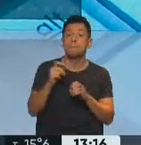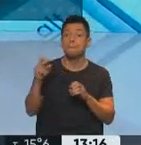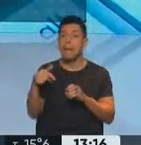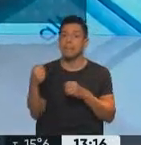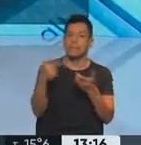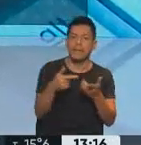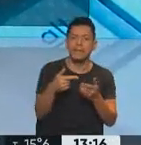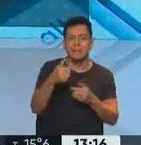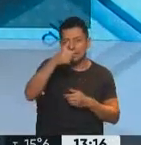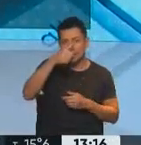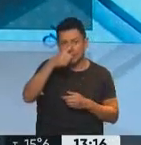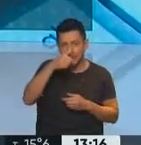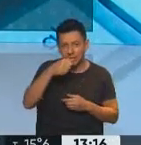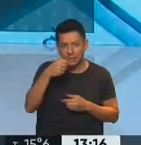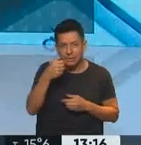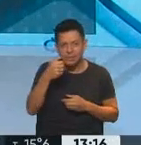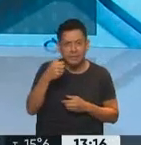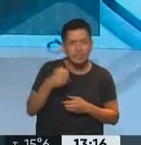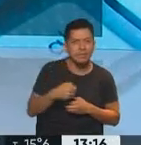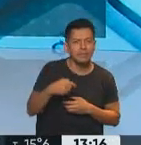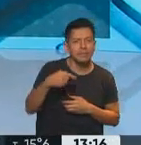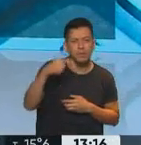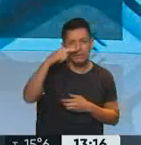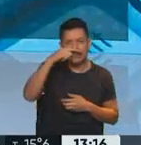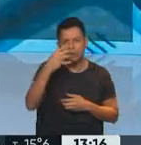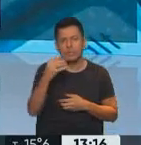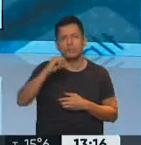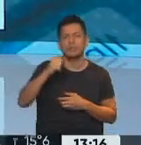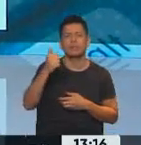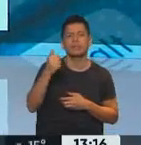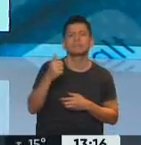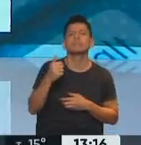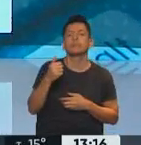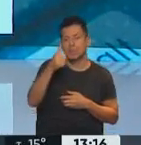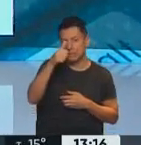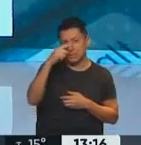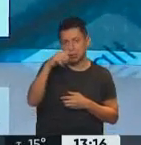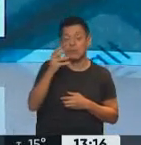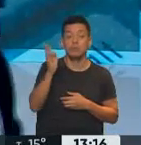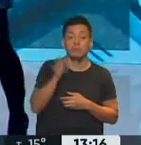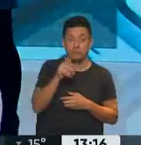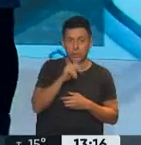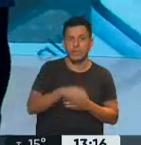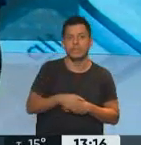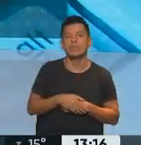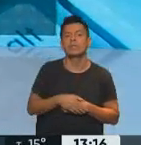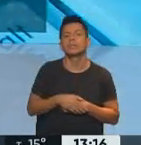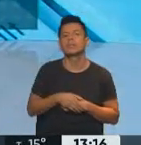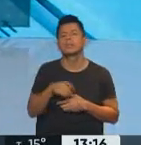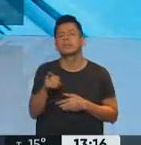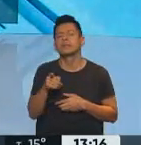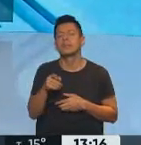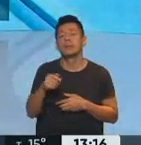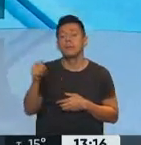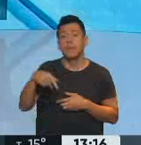74,4 por ciento de ese universo que yo les dije que era más del 65 por ciento son mujeres y cuando vamos a sin moratoria bueno es